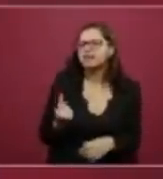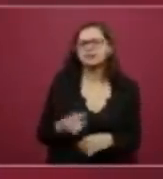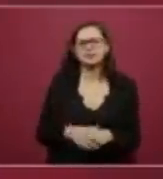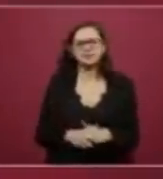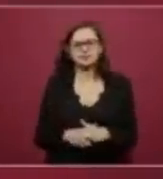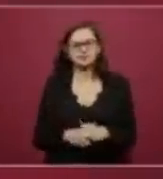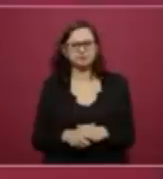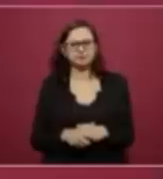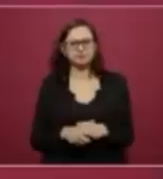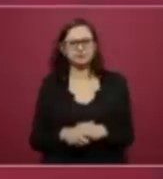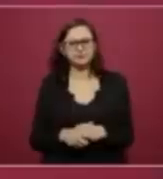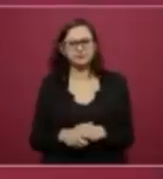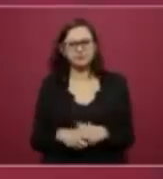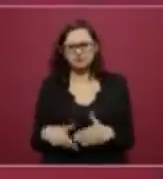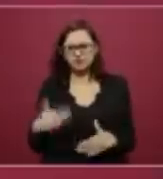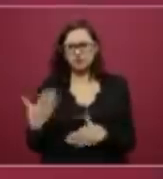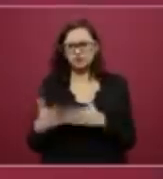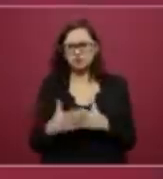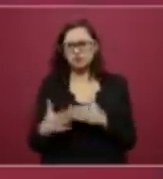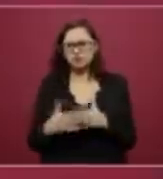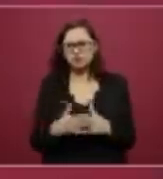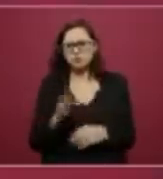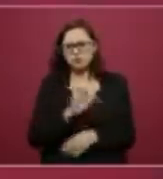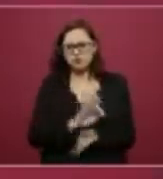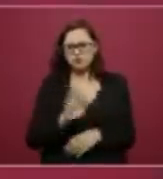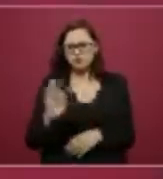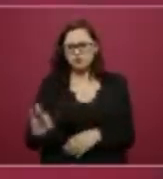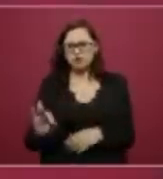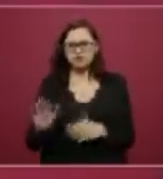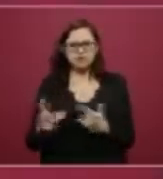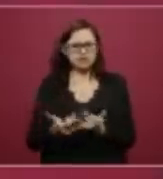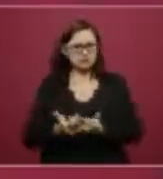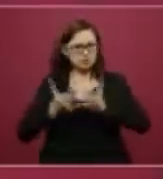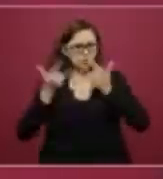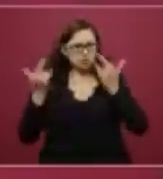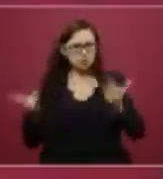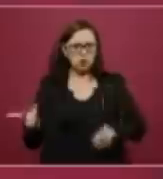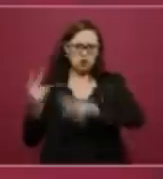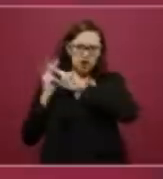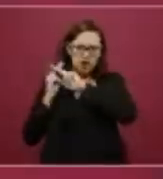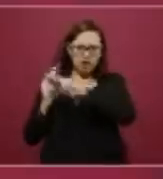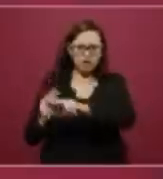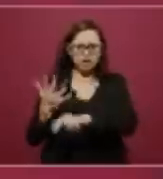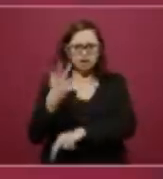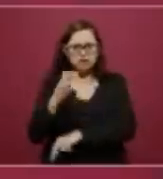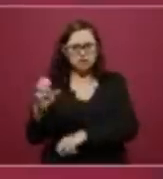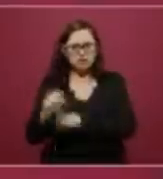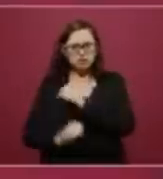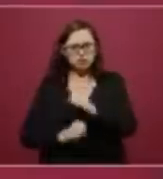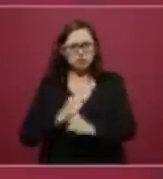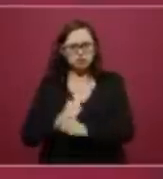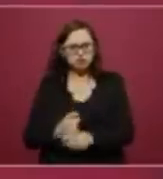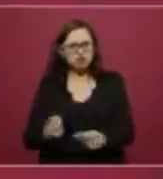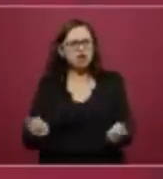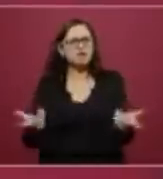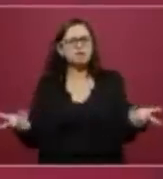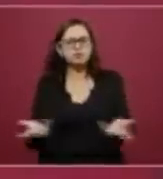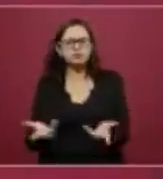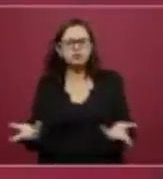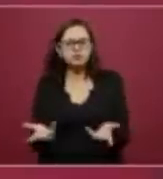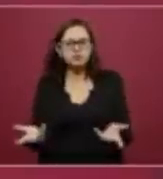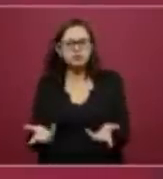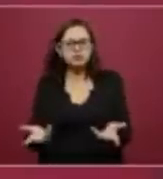hacemos con esta fecha histórica. Lo que estamos proponiendo pues es